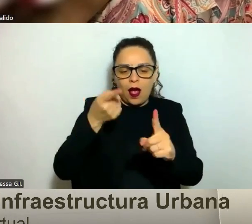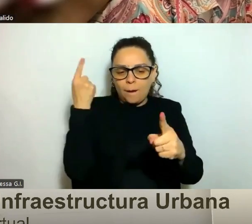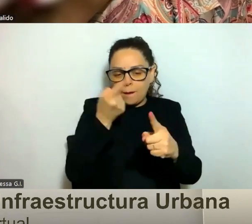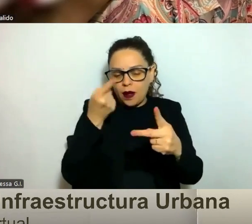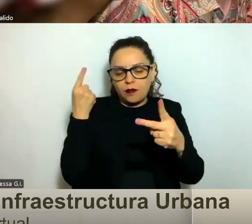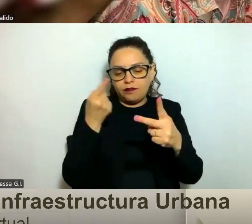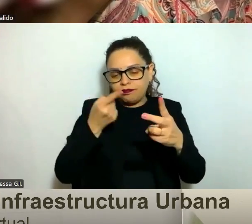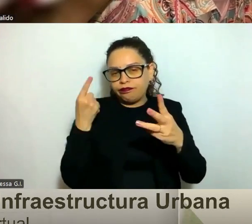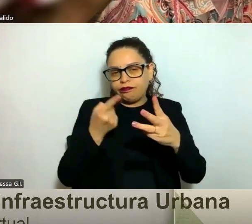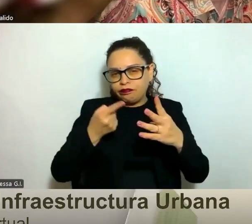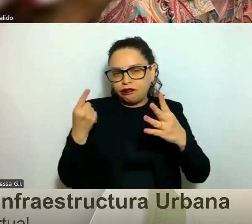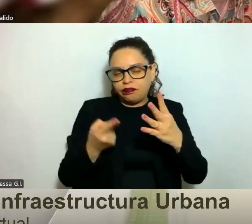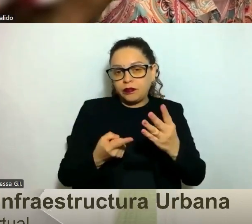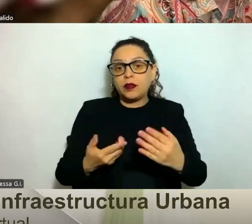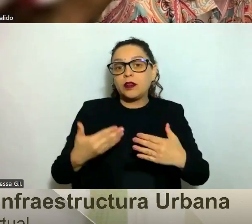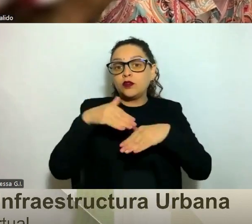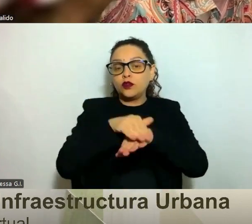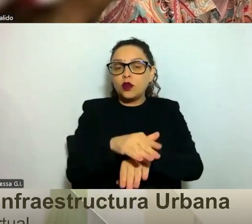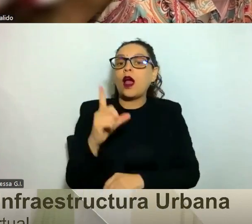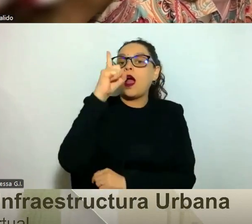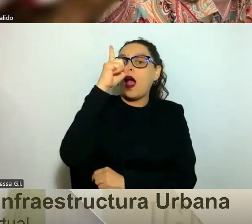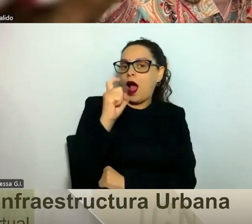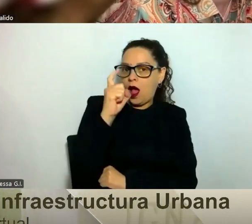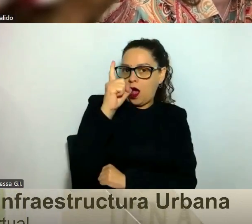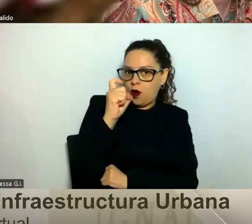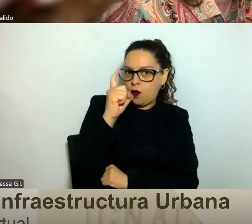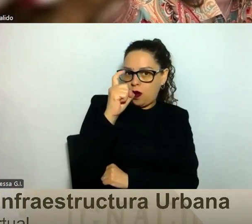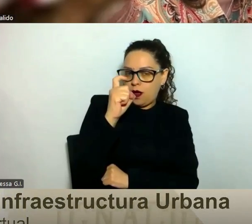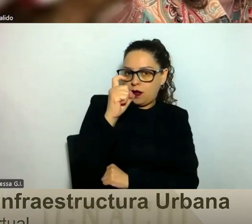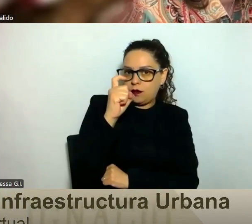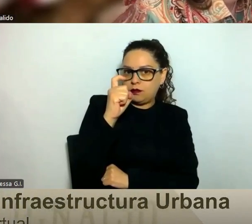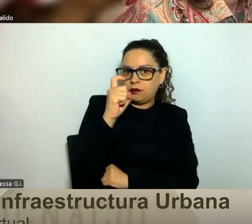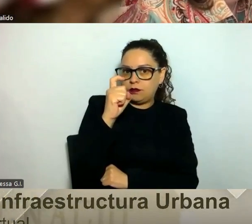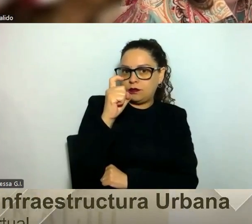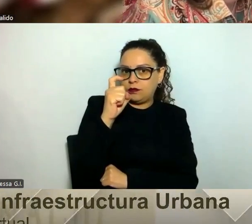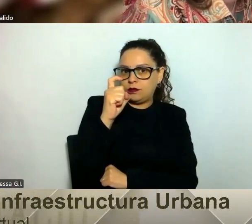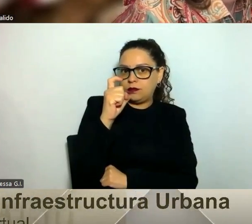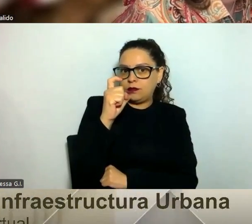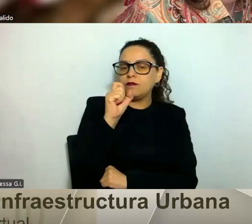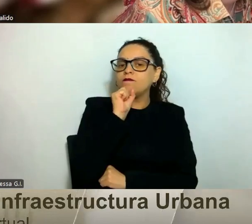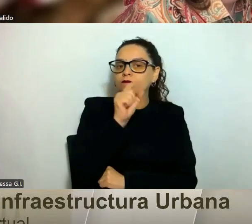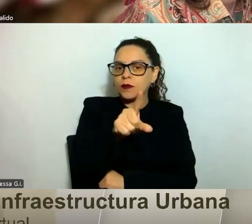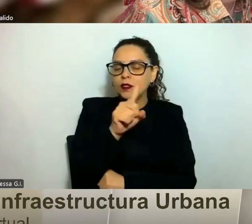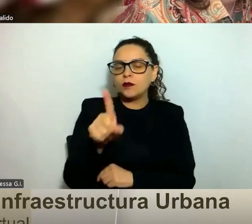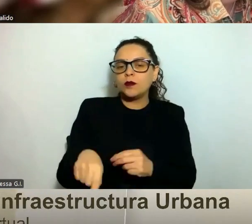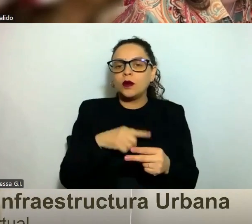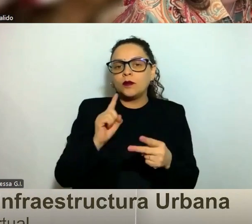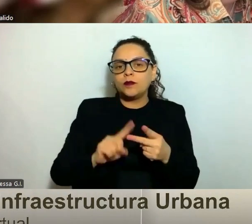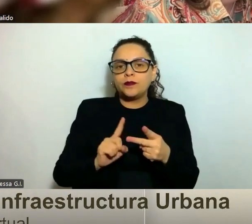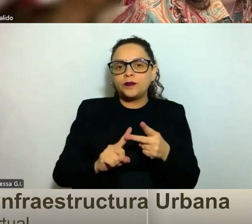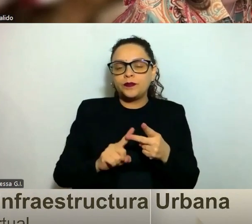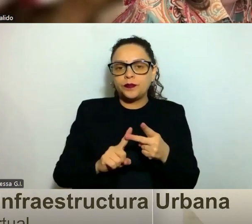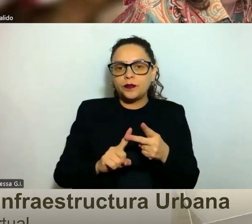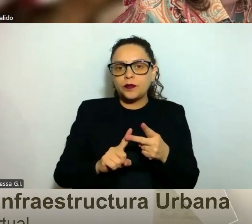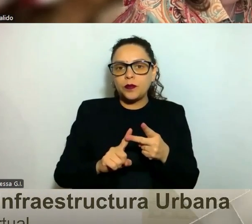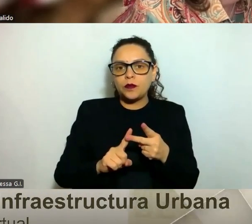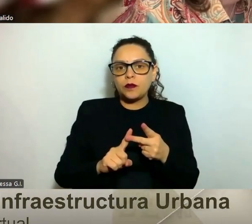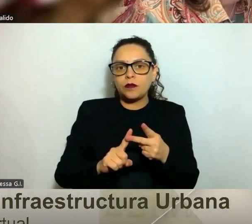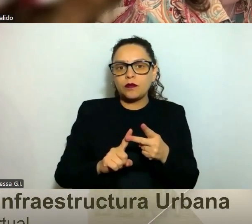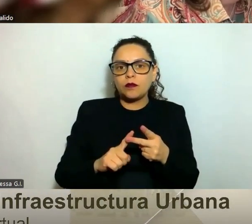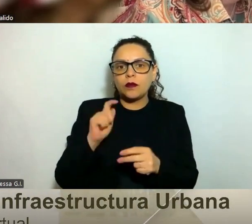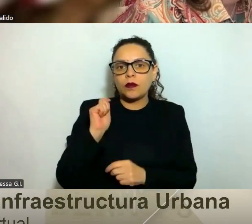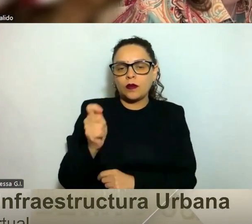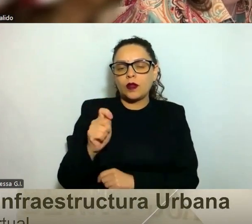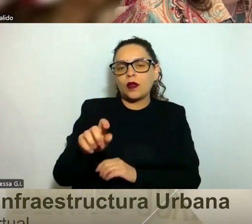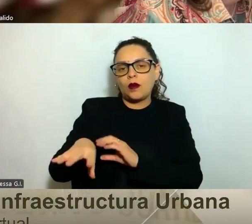en el tema del consumo de agua, respecto a igualmente el consumo y la producción de residuos sólidos. Por